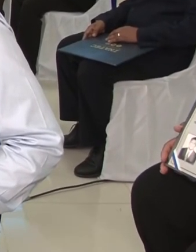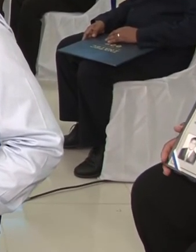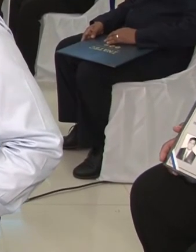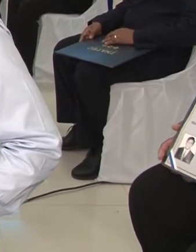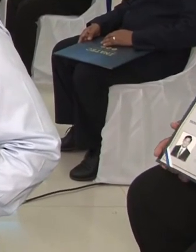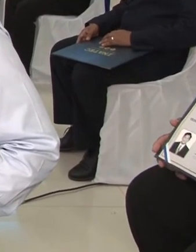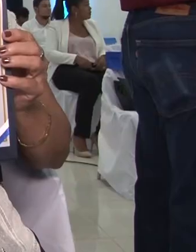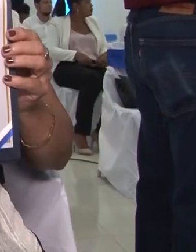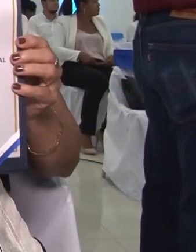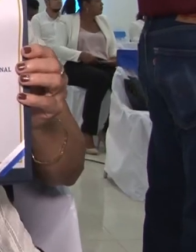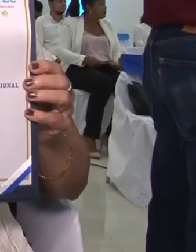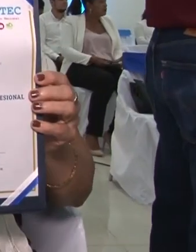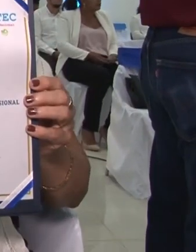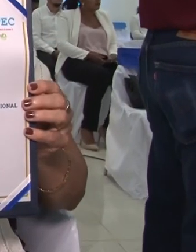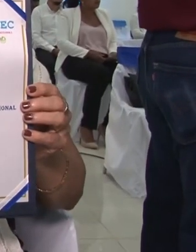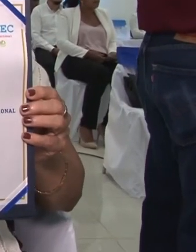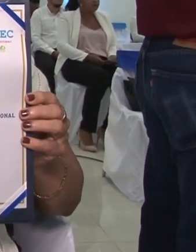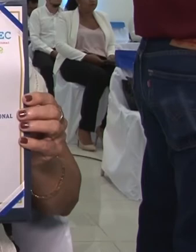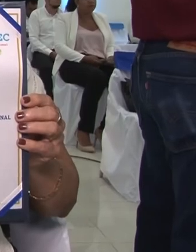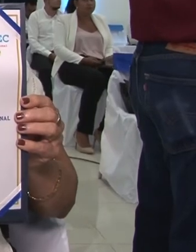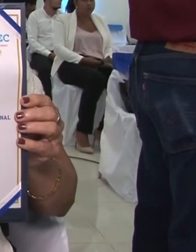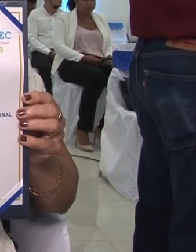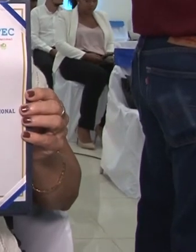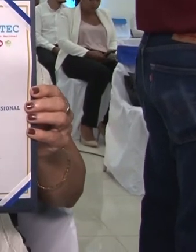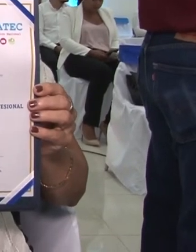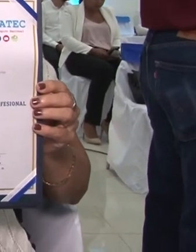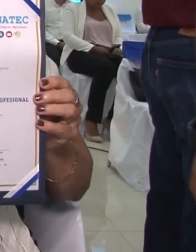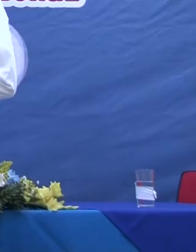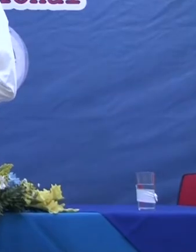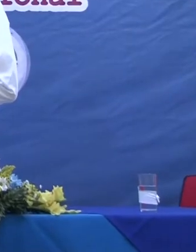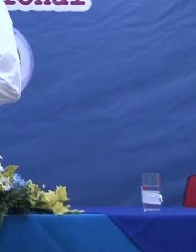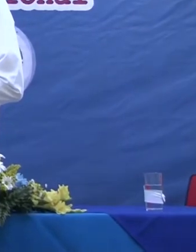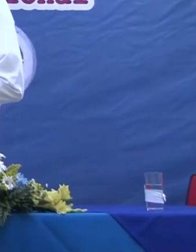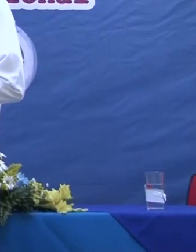con el acompañamiento de docentes quienes instruyeron sobre las competencias para su